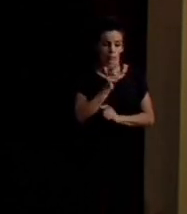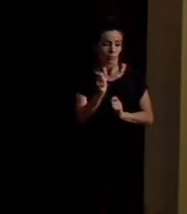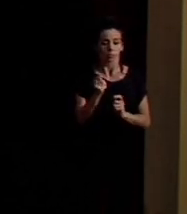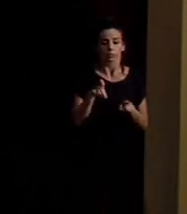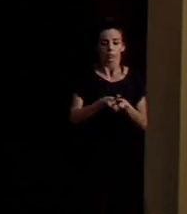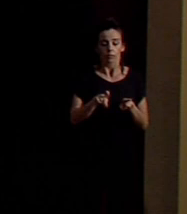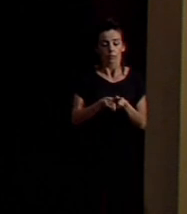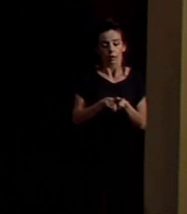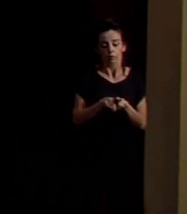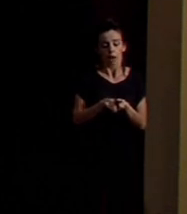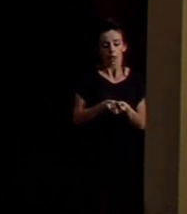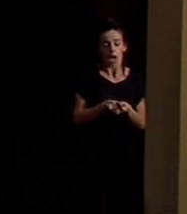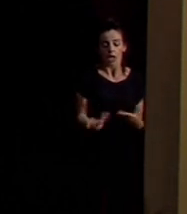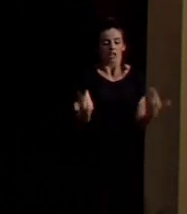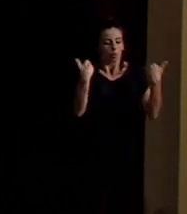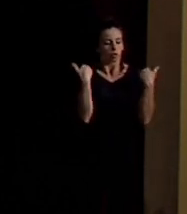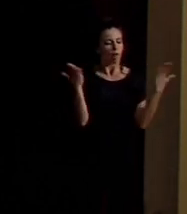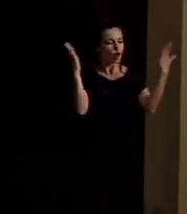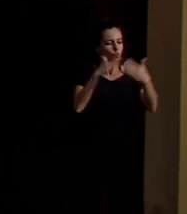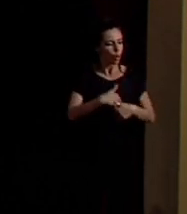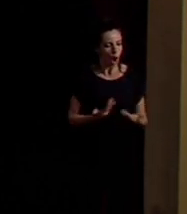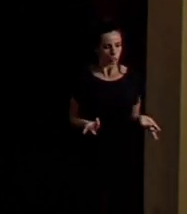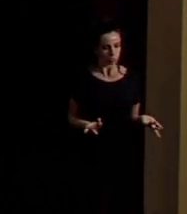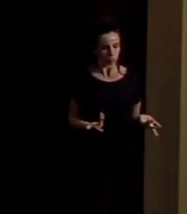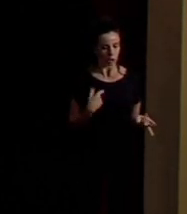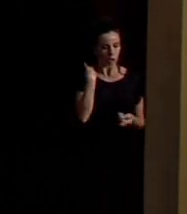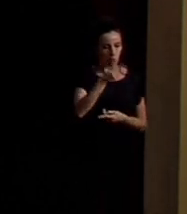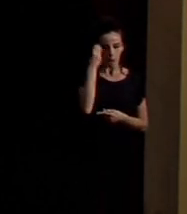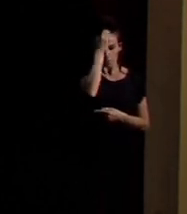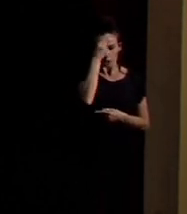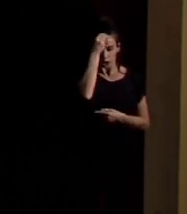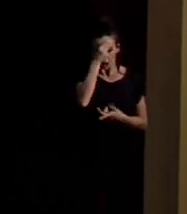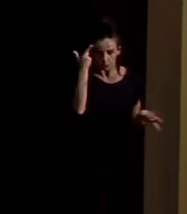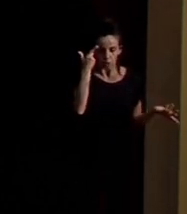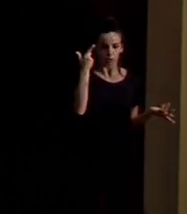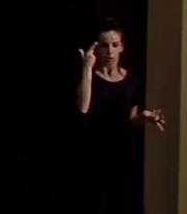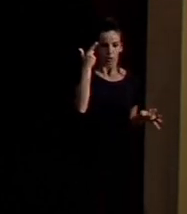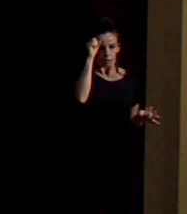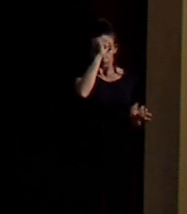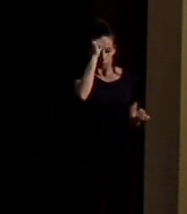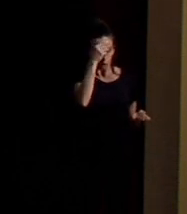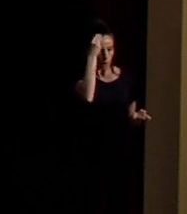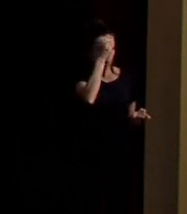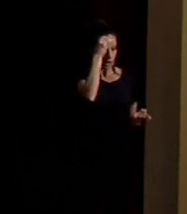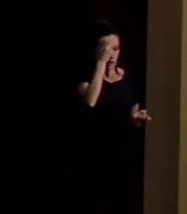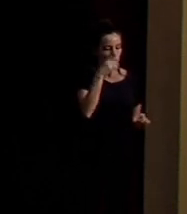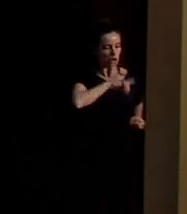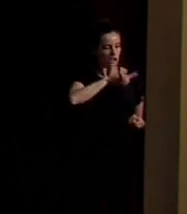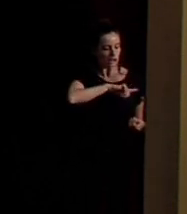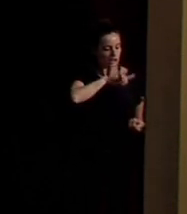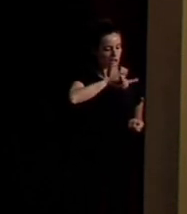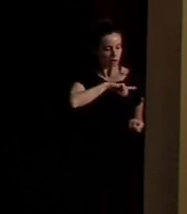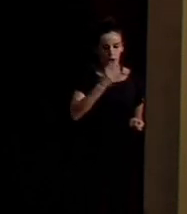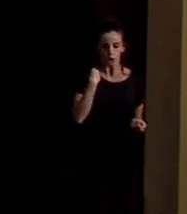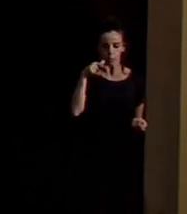de responsabilidad, ¿no? No hay ningún tipo de reflexión, podemos decir, ética, ¿no?, sobre lo que supone esa